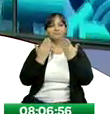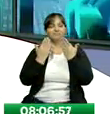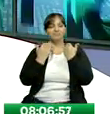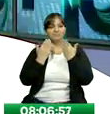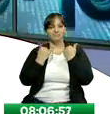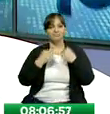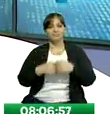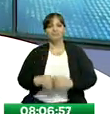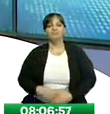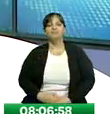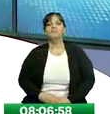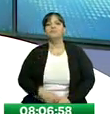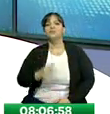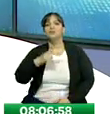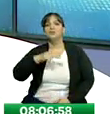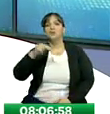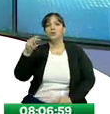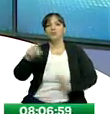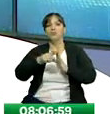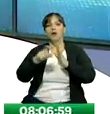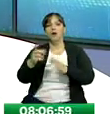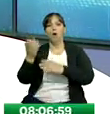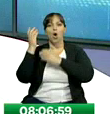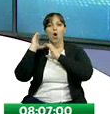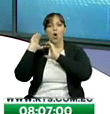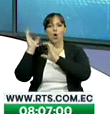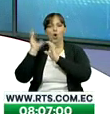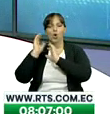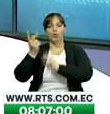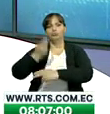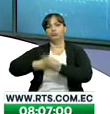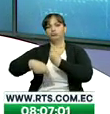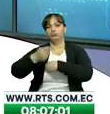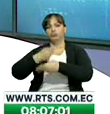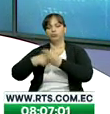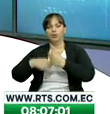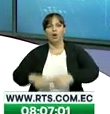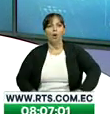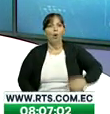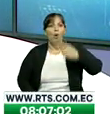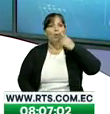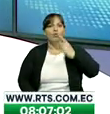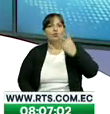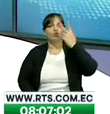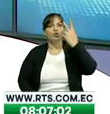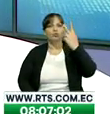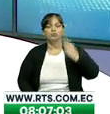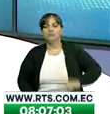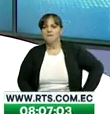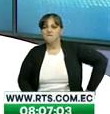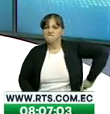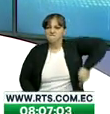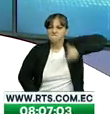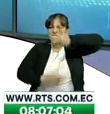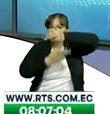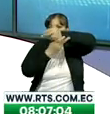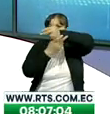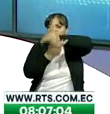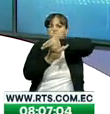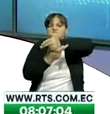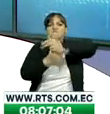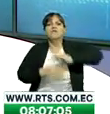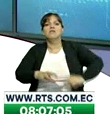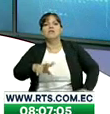esto ubicado al noroeste de guayaquil el hecho quedó registrado en las cámaras de seguridad de ese lugar entonces